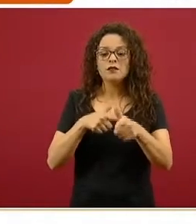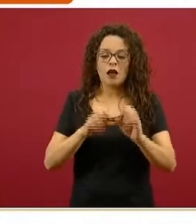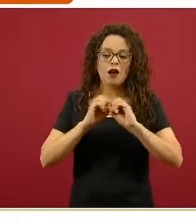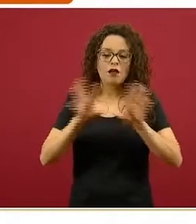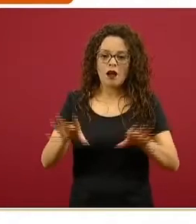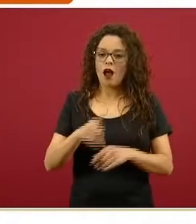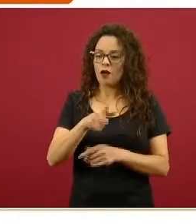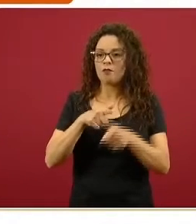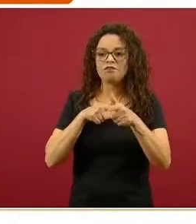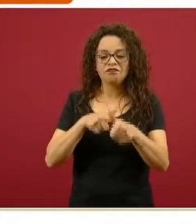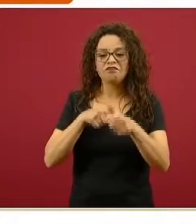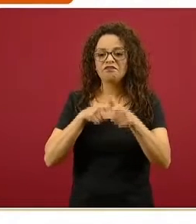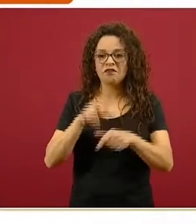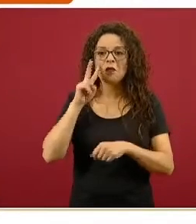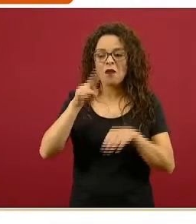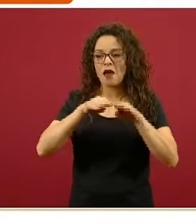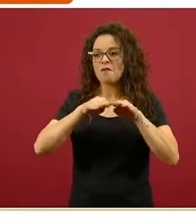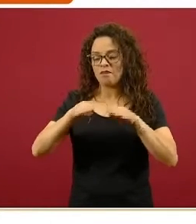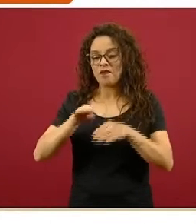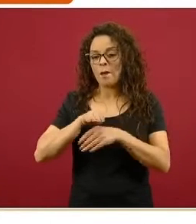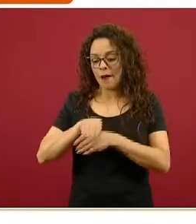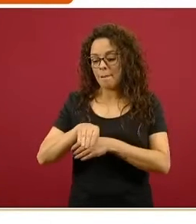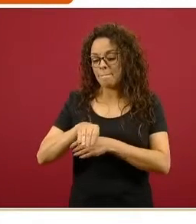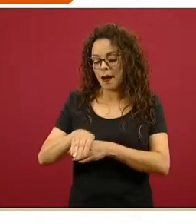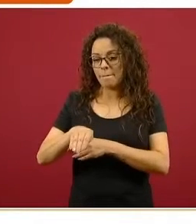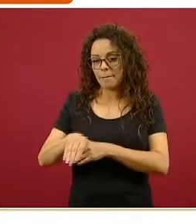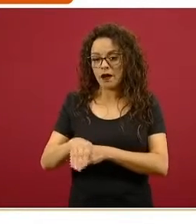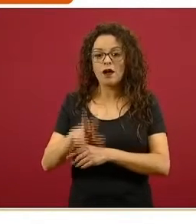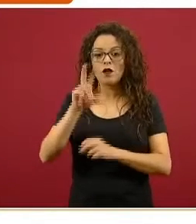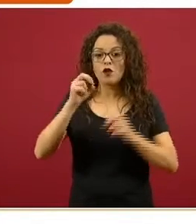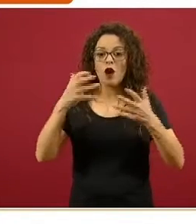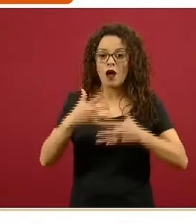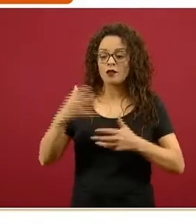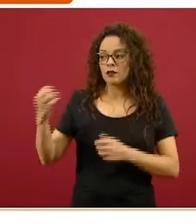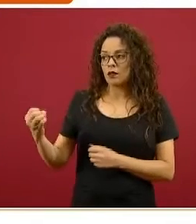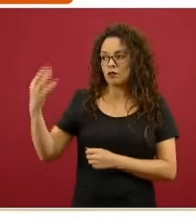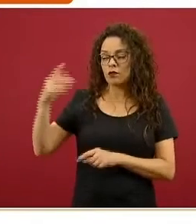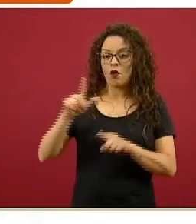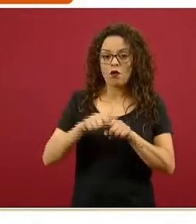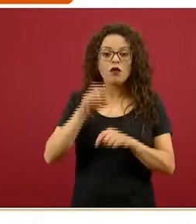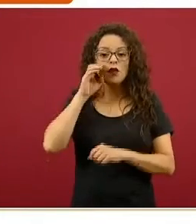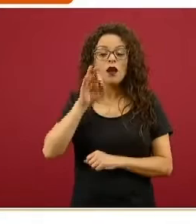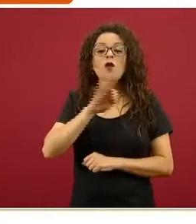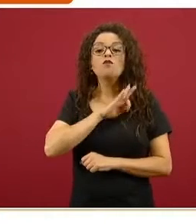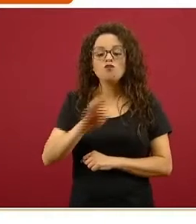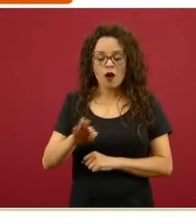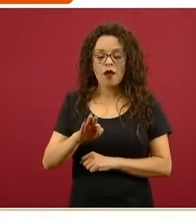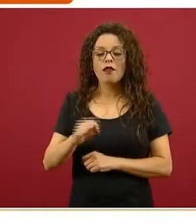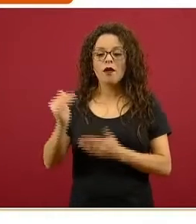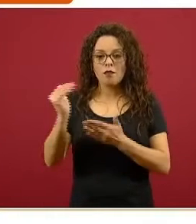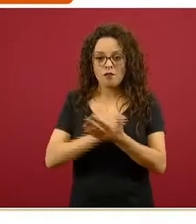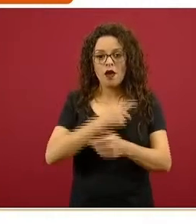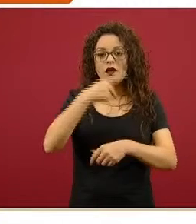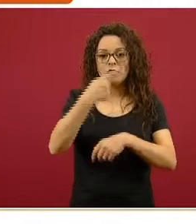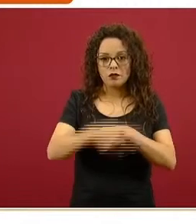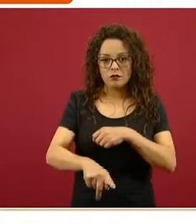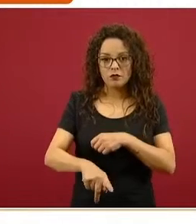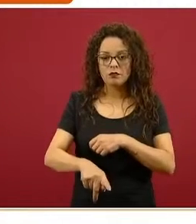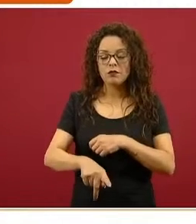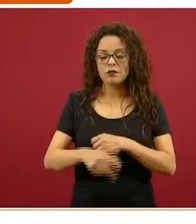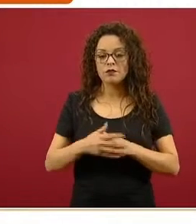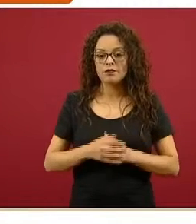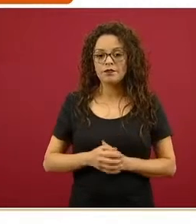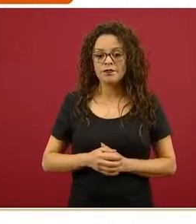también son, aunque está en naranja, también son de esos estados que tienen la posibilidad de disminuir su nivel de riesgo, también con un